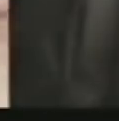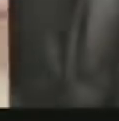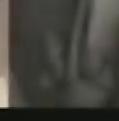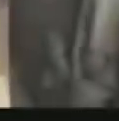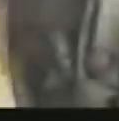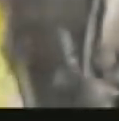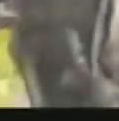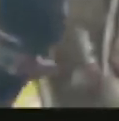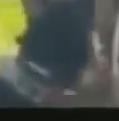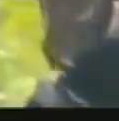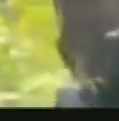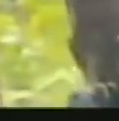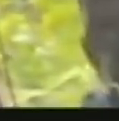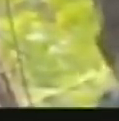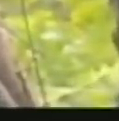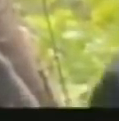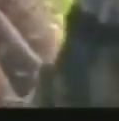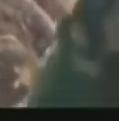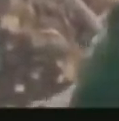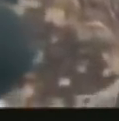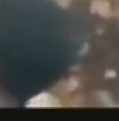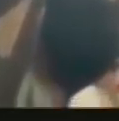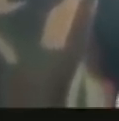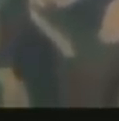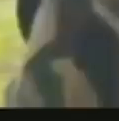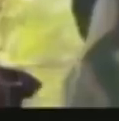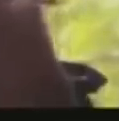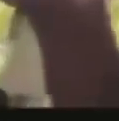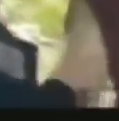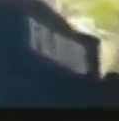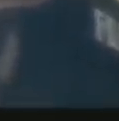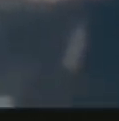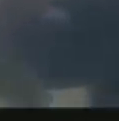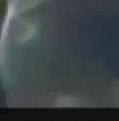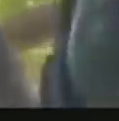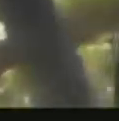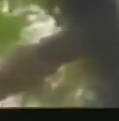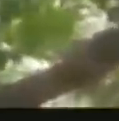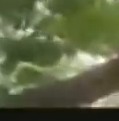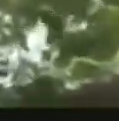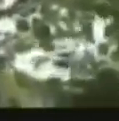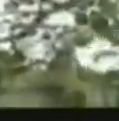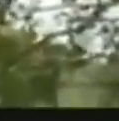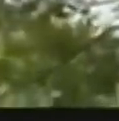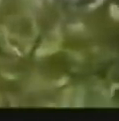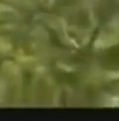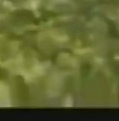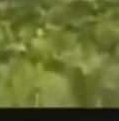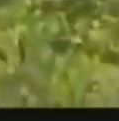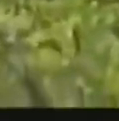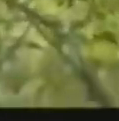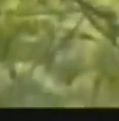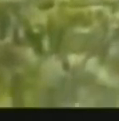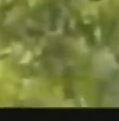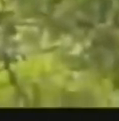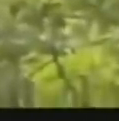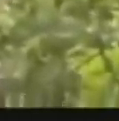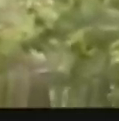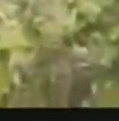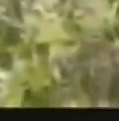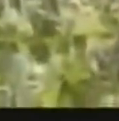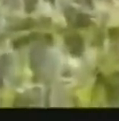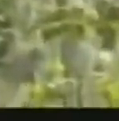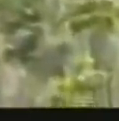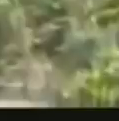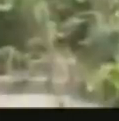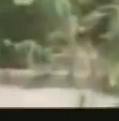pero también trasladar mercancías ilegales. Desde ayer se desplegó una misión de